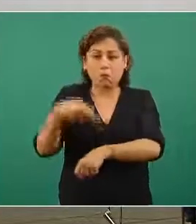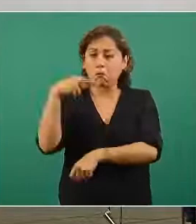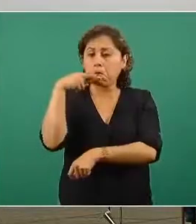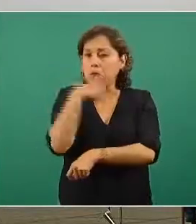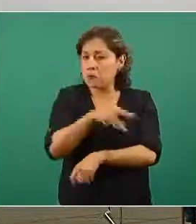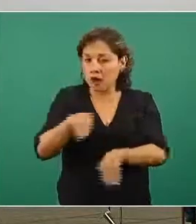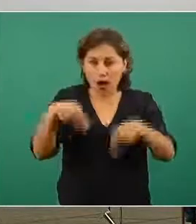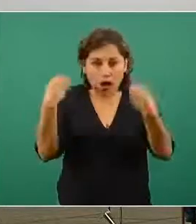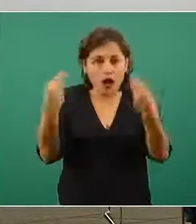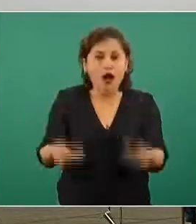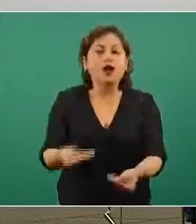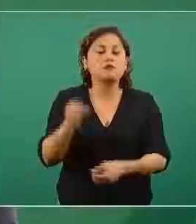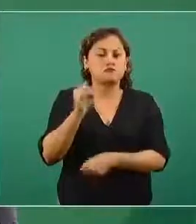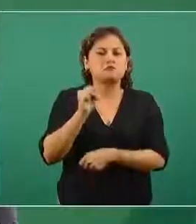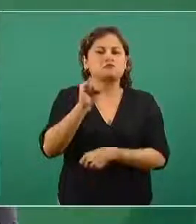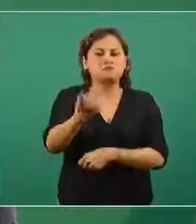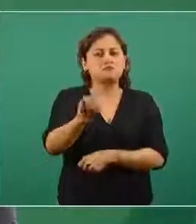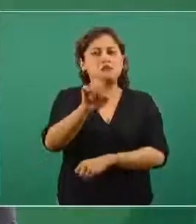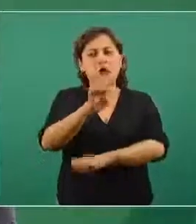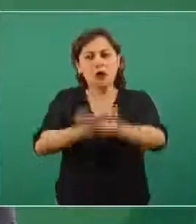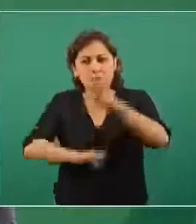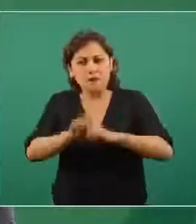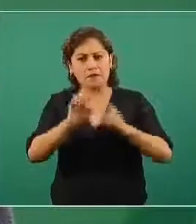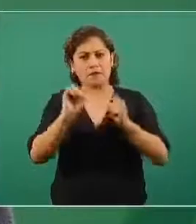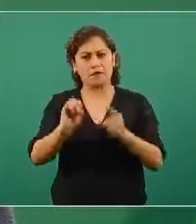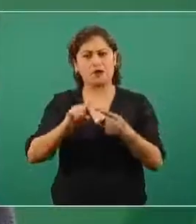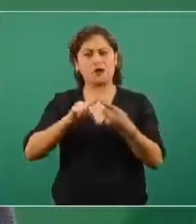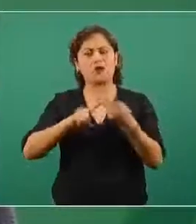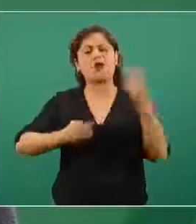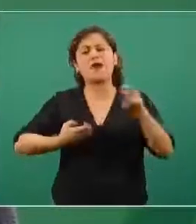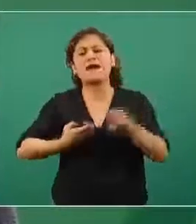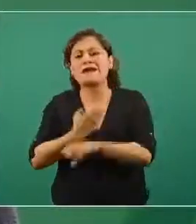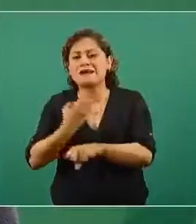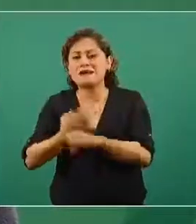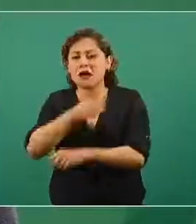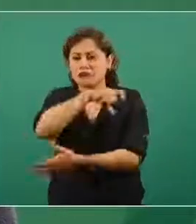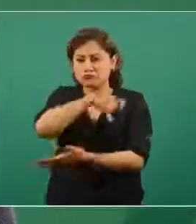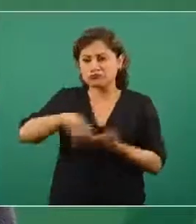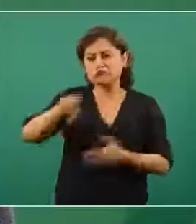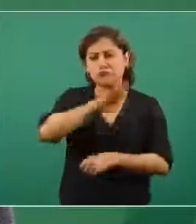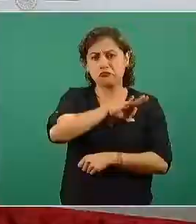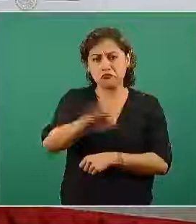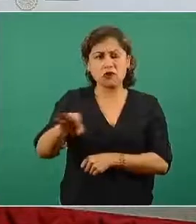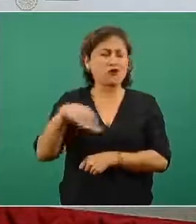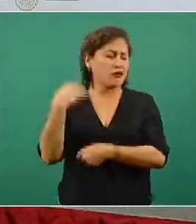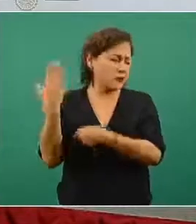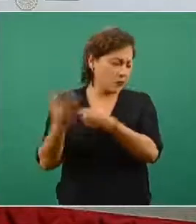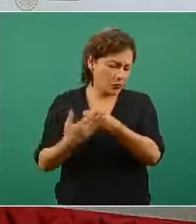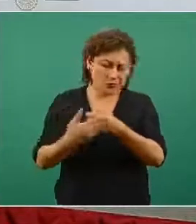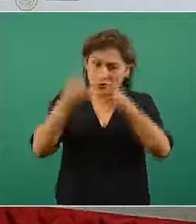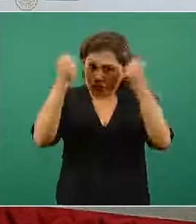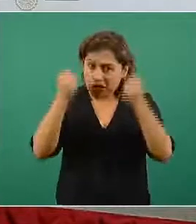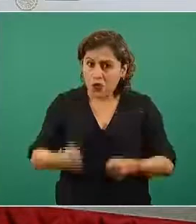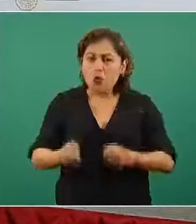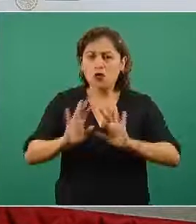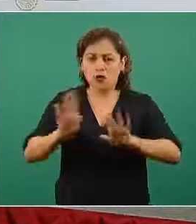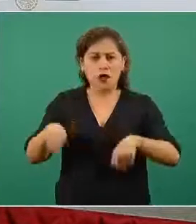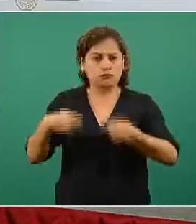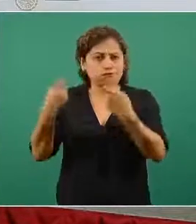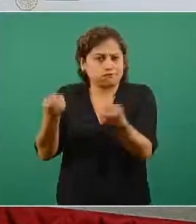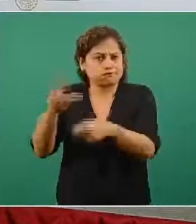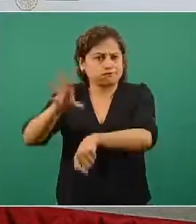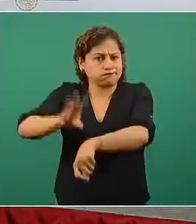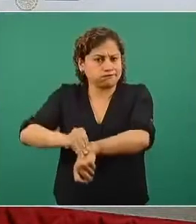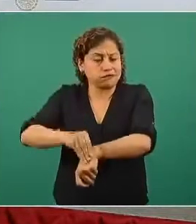estará disponible para que estas empresas o estas entidades lo realicen y lo puedan llevar a cabo y finalizar sin mayor problema. El